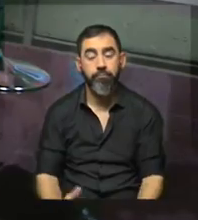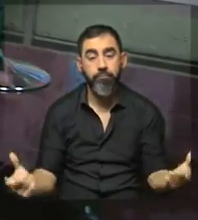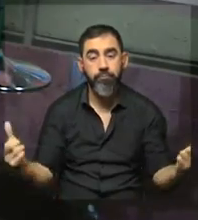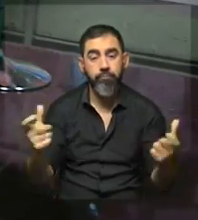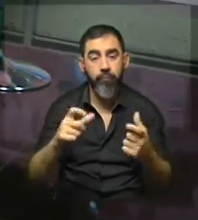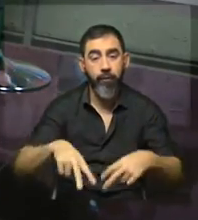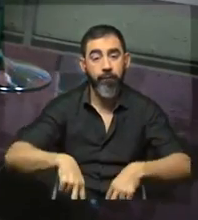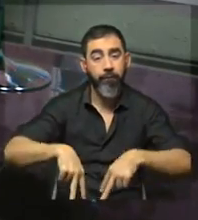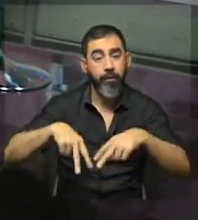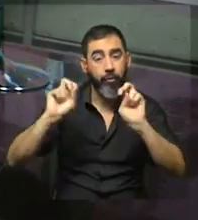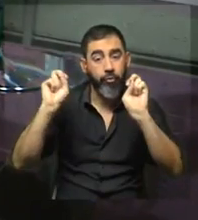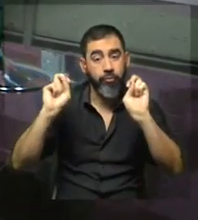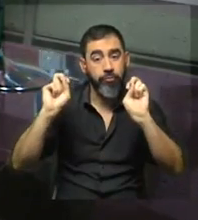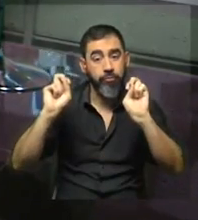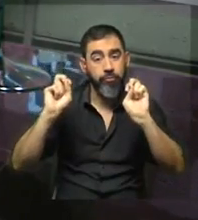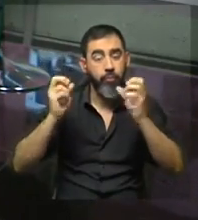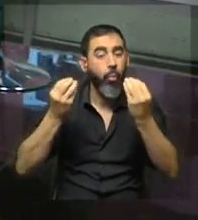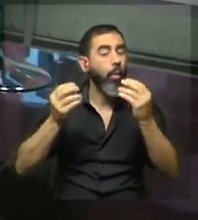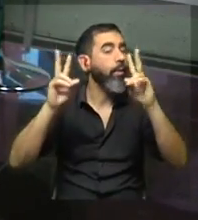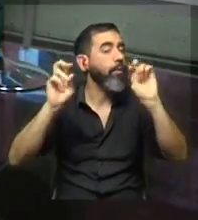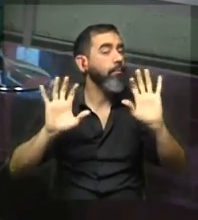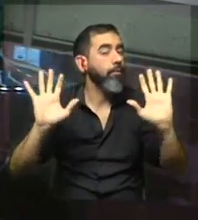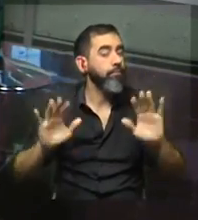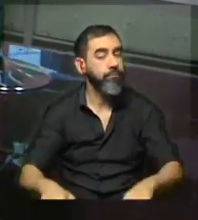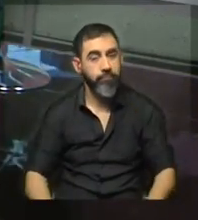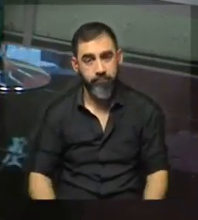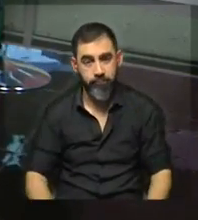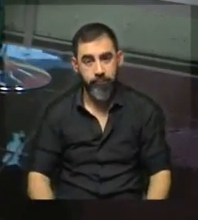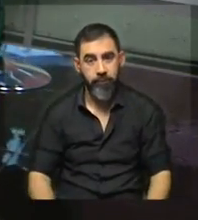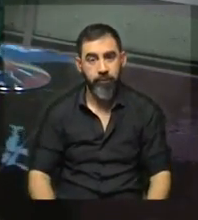¿quieren? Parece que está... ¿Por cuál de todos los temas? Es el momento, ¿no?